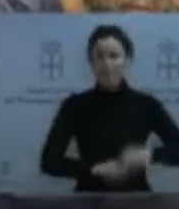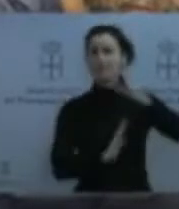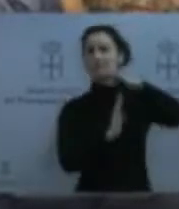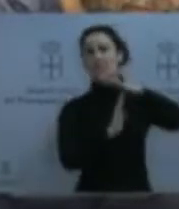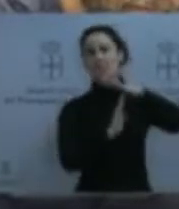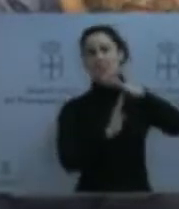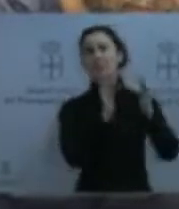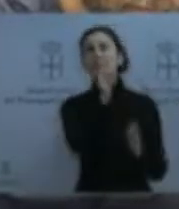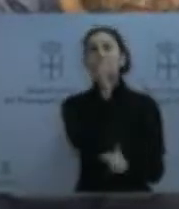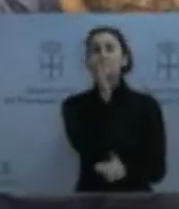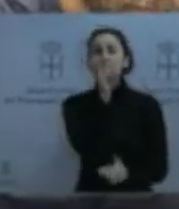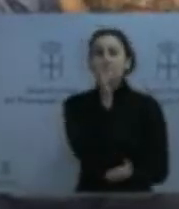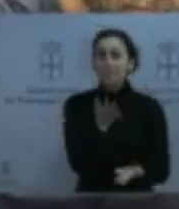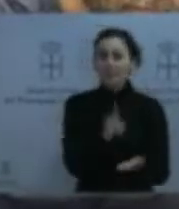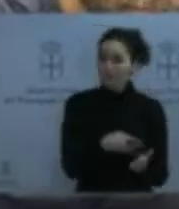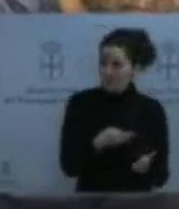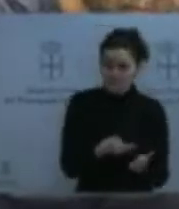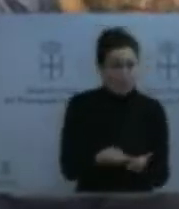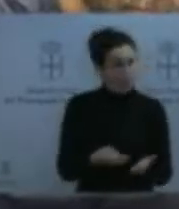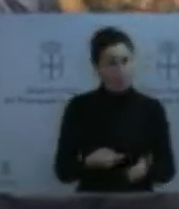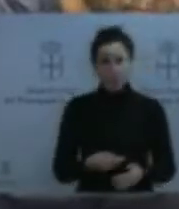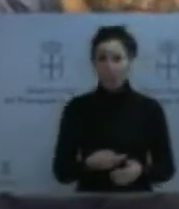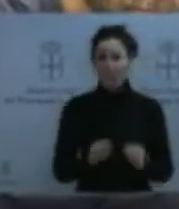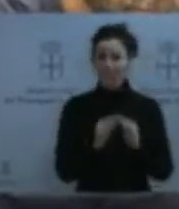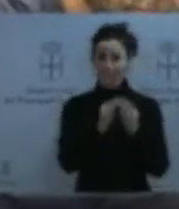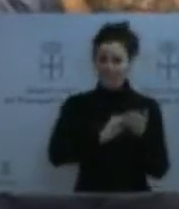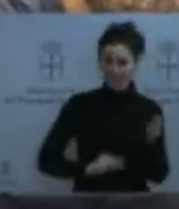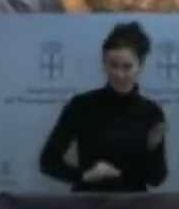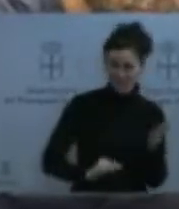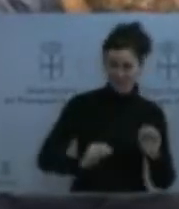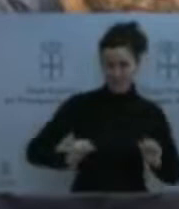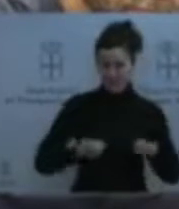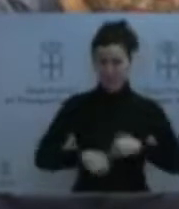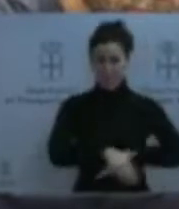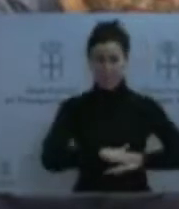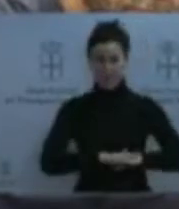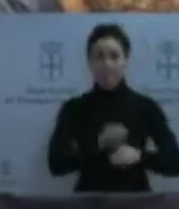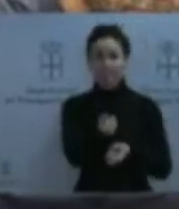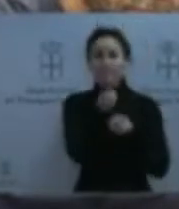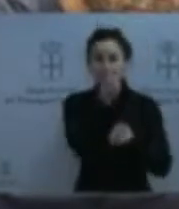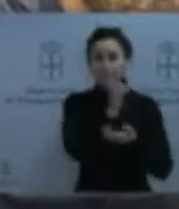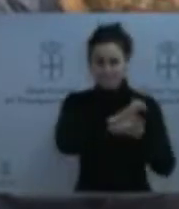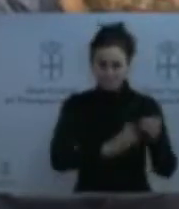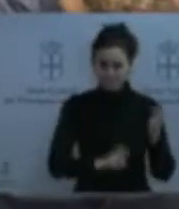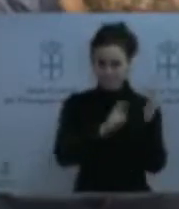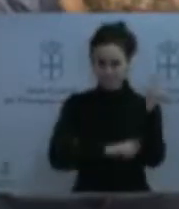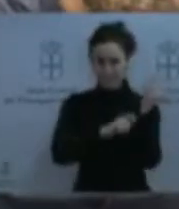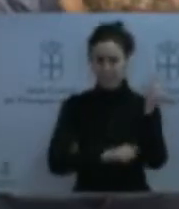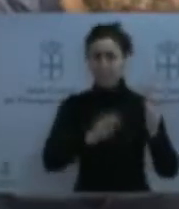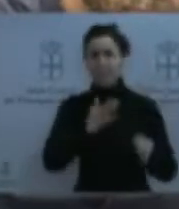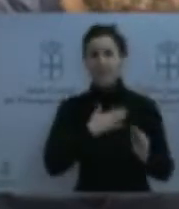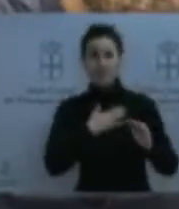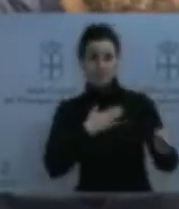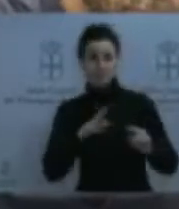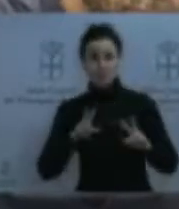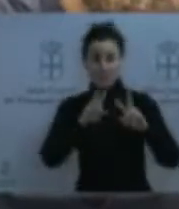proyecto, que elaboren desde cero el informe arqueológico pertinente, contando con el equipo de investigadores, de científicos que ha desarrollado sus